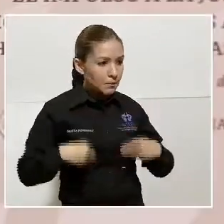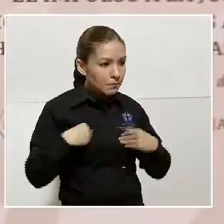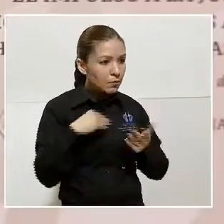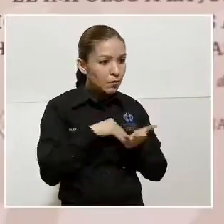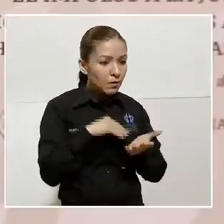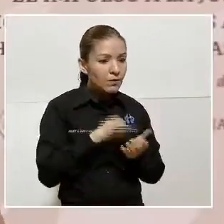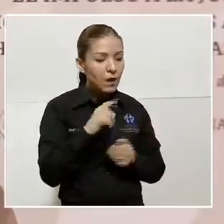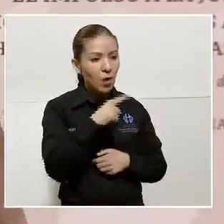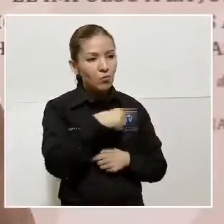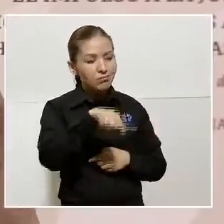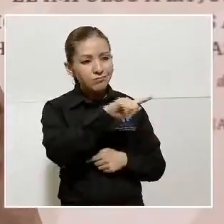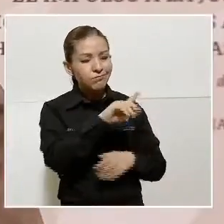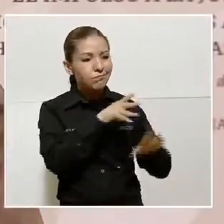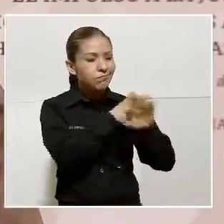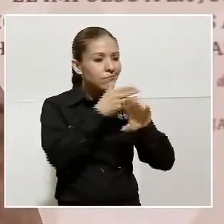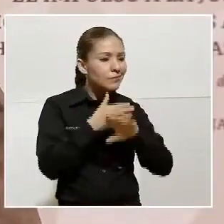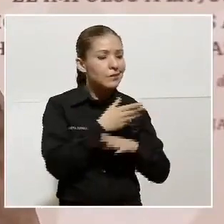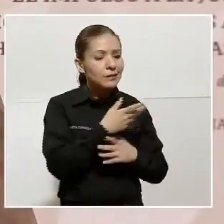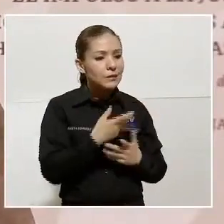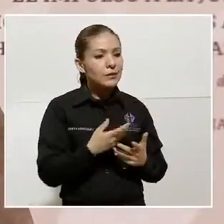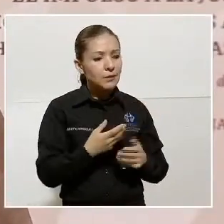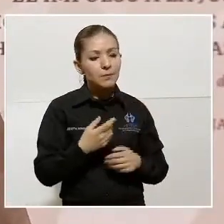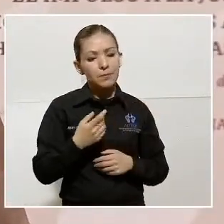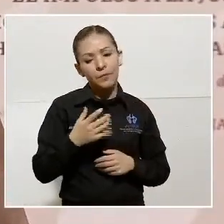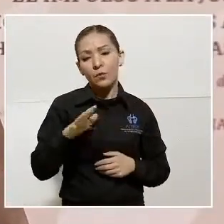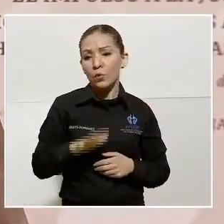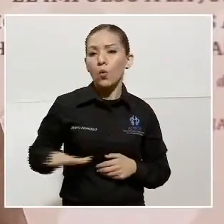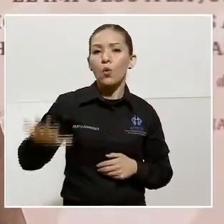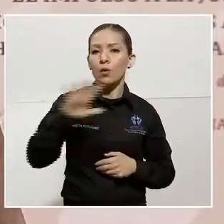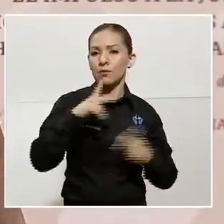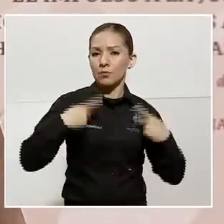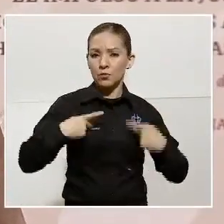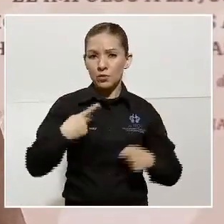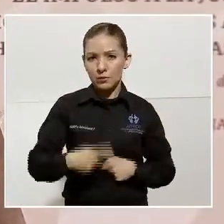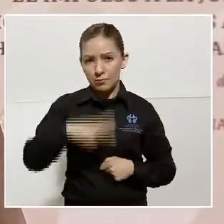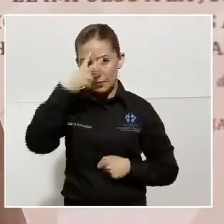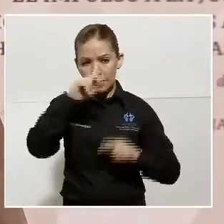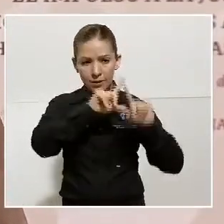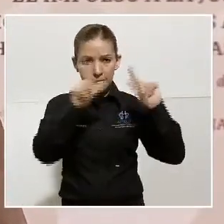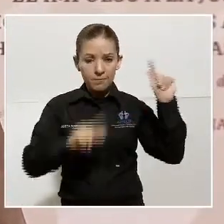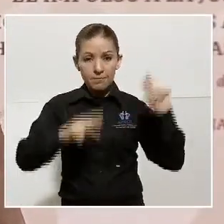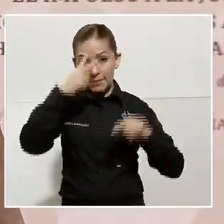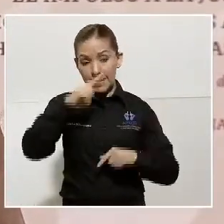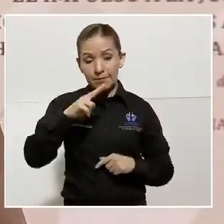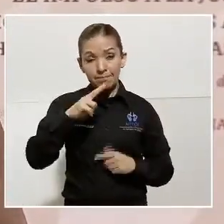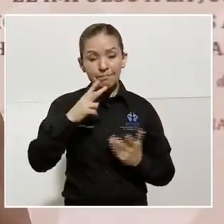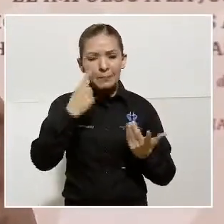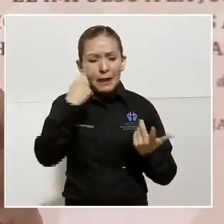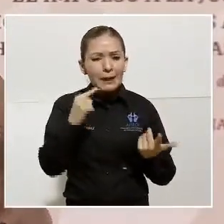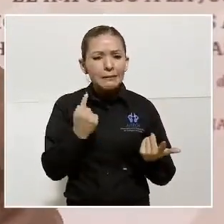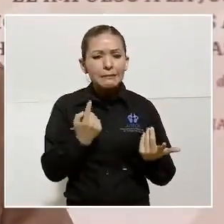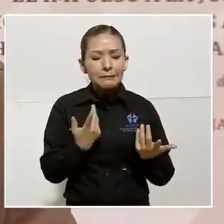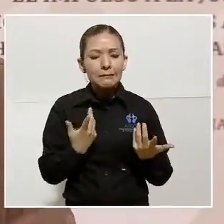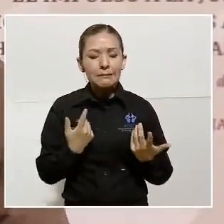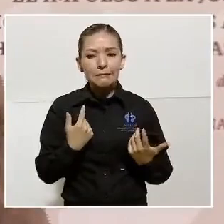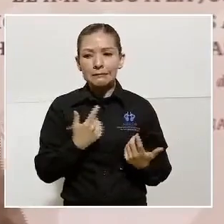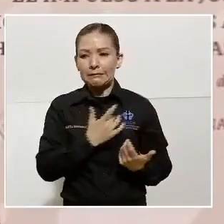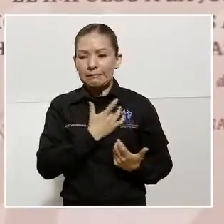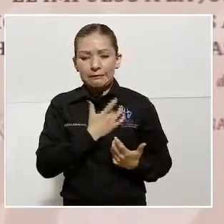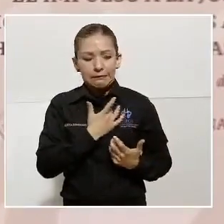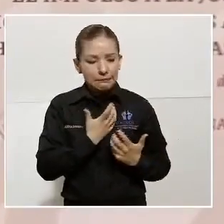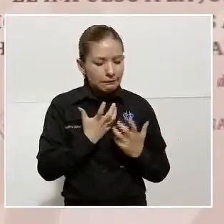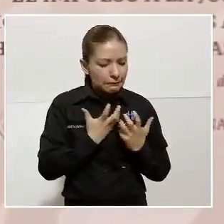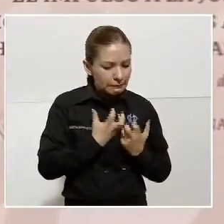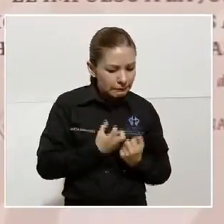a toda la sociedad mexicana para cerrar esta herida abierta que todavía marca la historia de nuestro